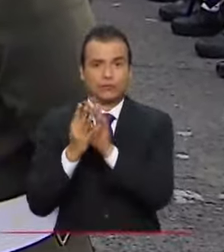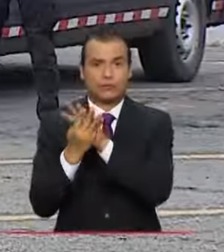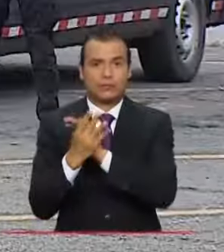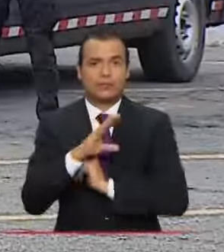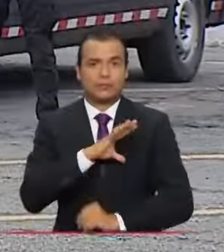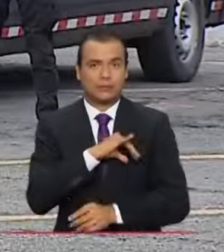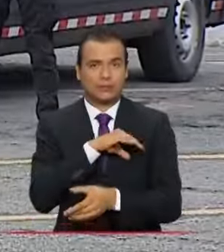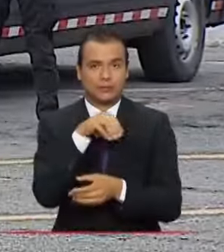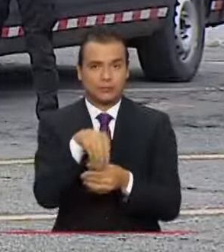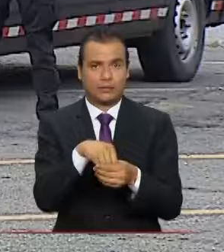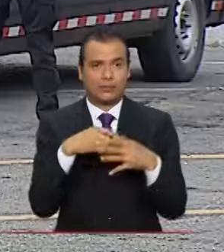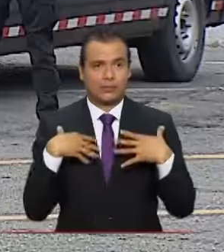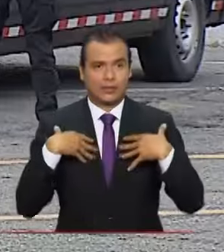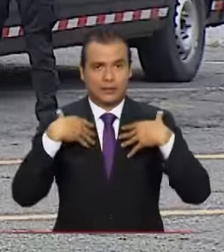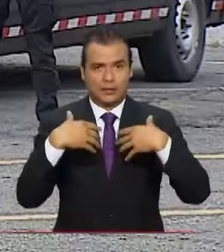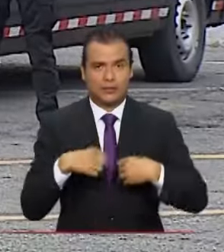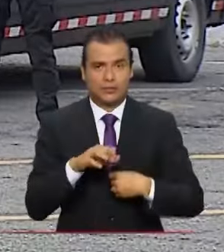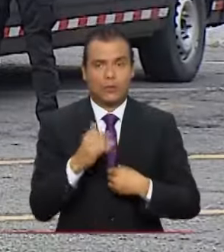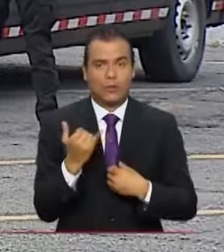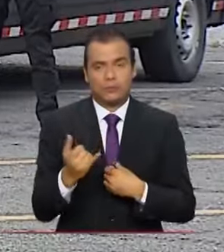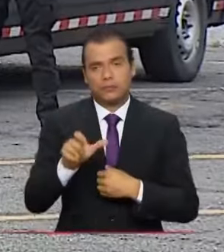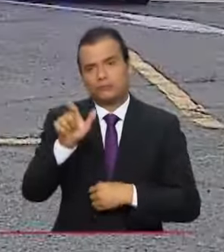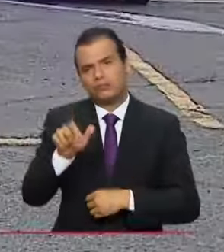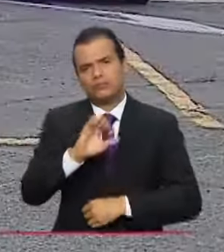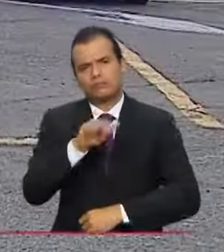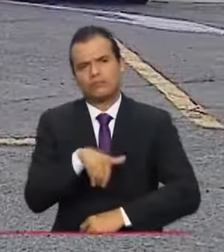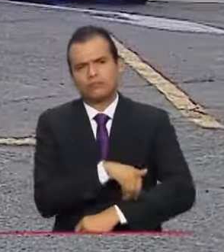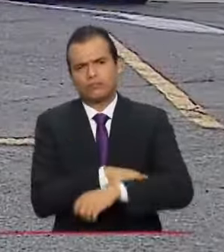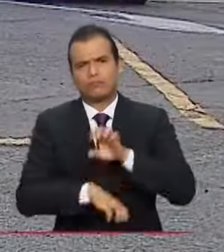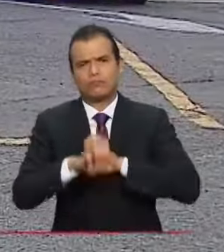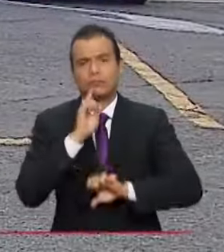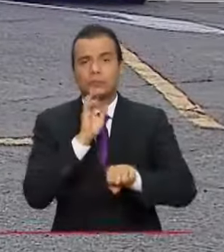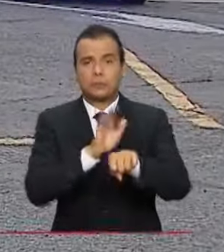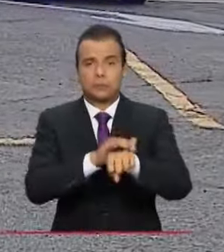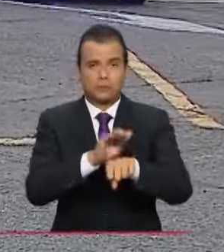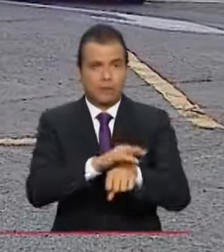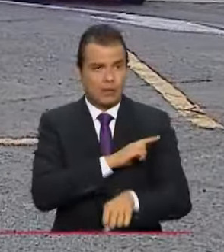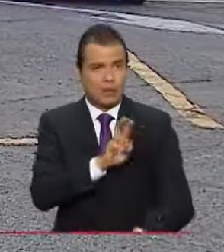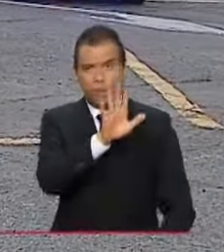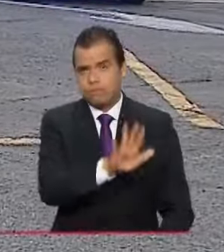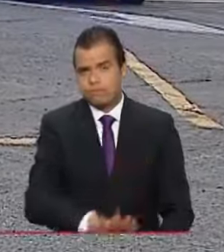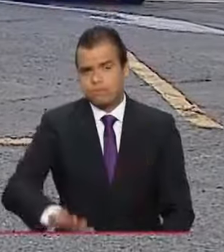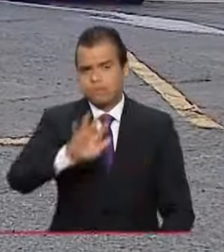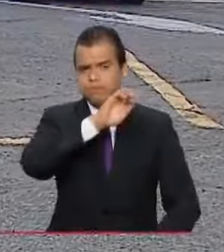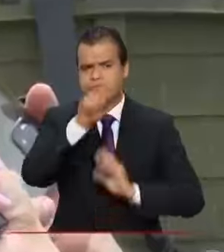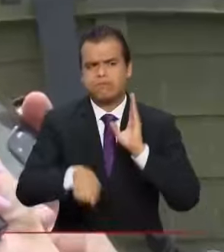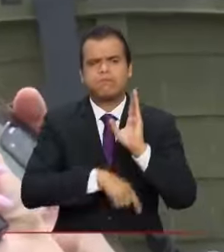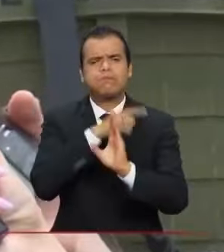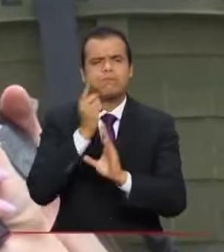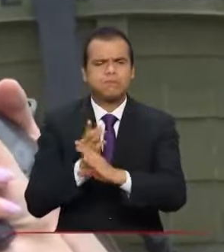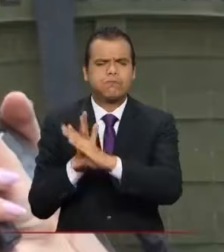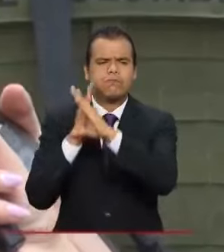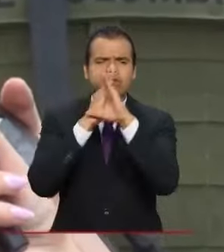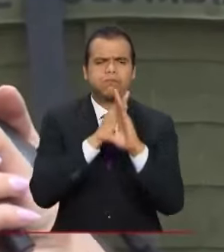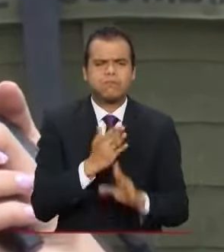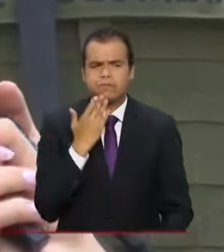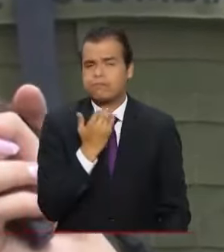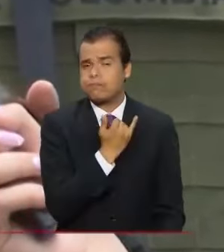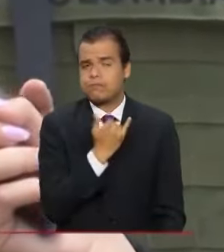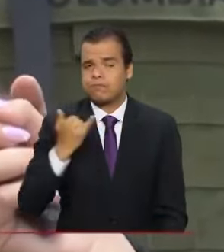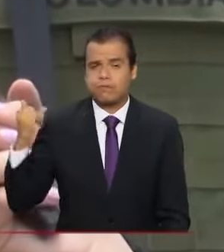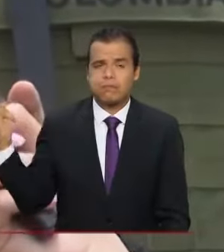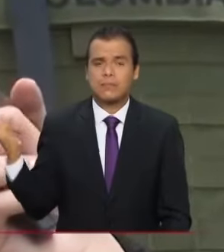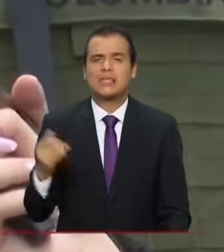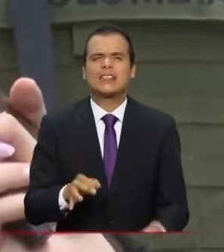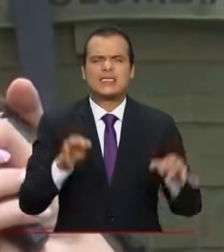en Cali, el ministro de Defensa manifestó que la seguridad está garantizada en el Valle del Cauca. Independientemente de lo